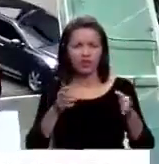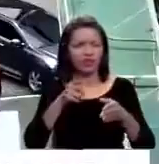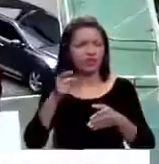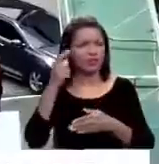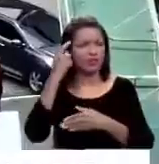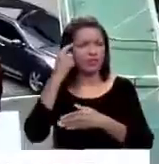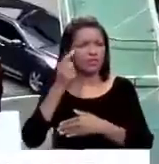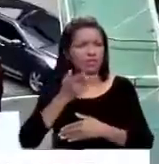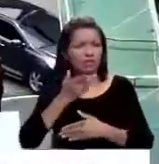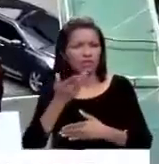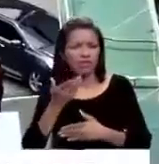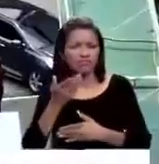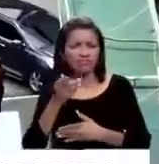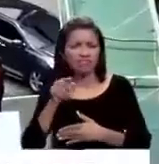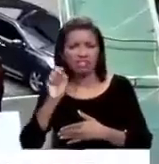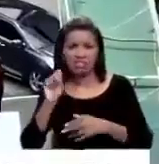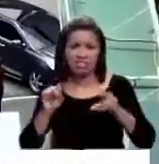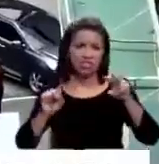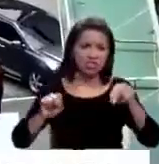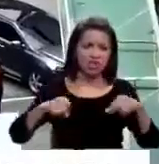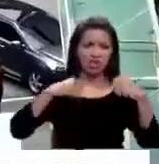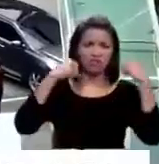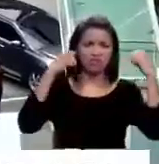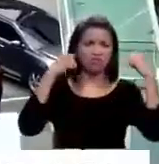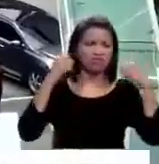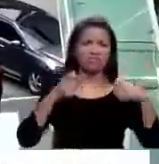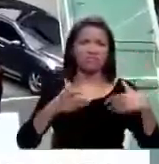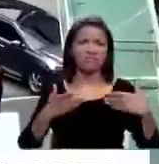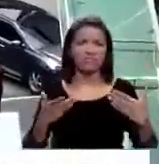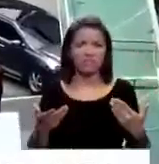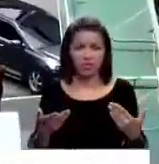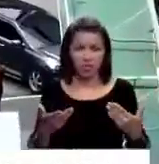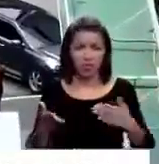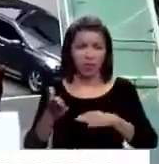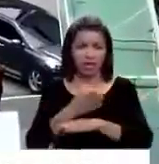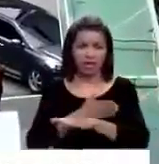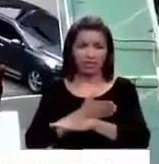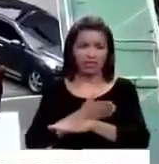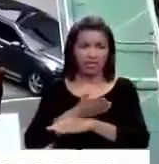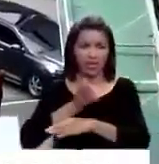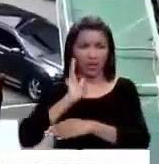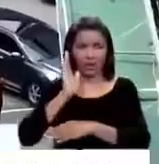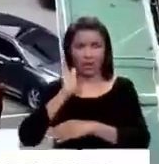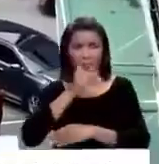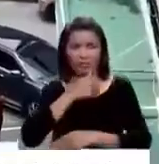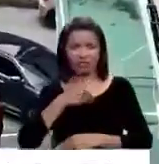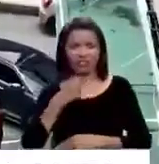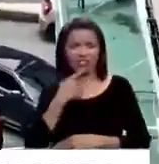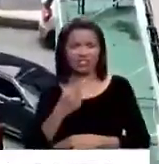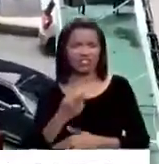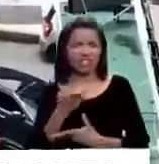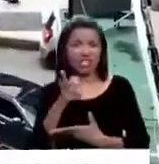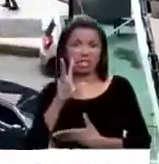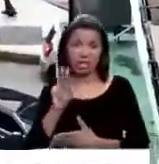si está de acuerdo porque lo presente y no son muchos